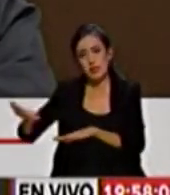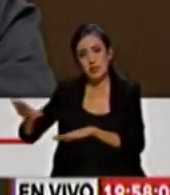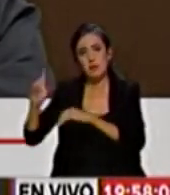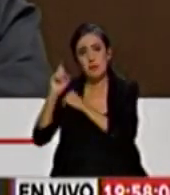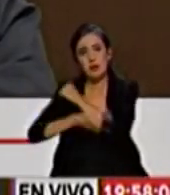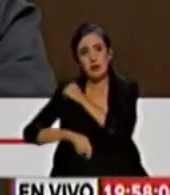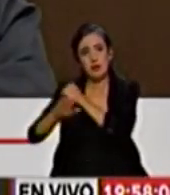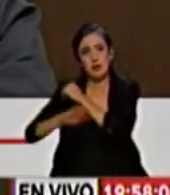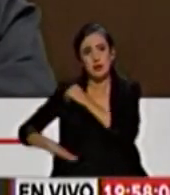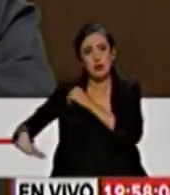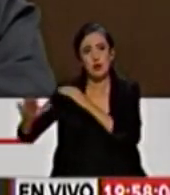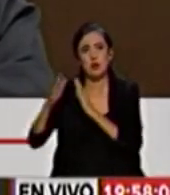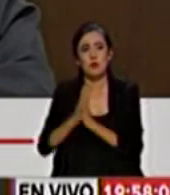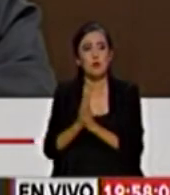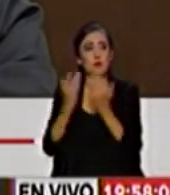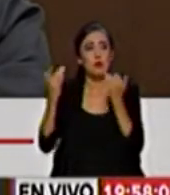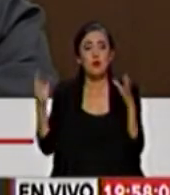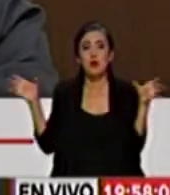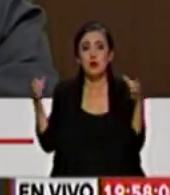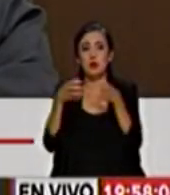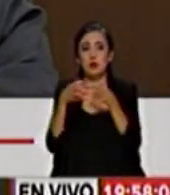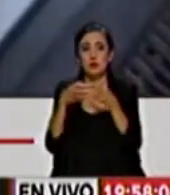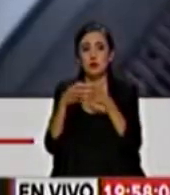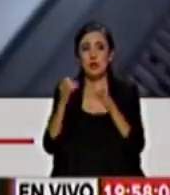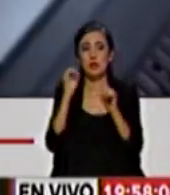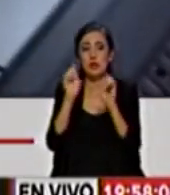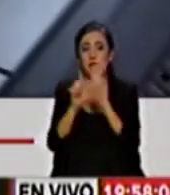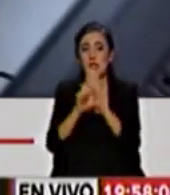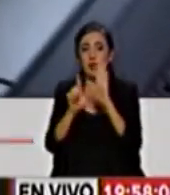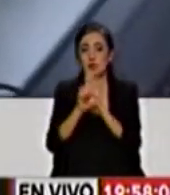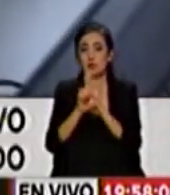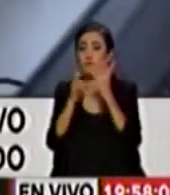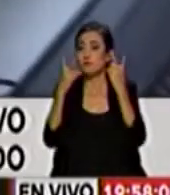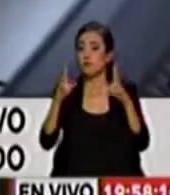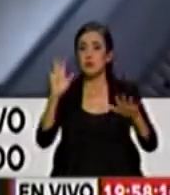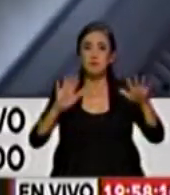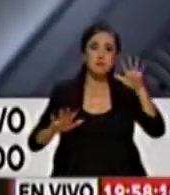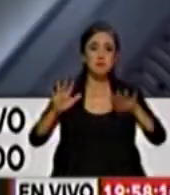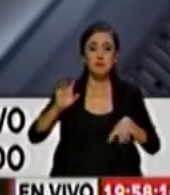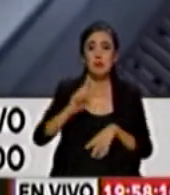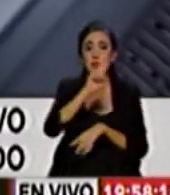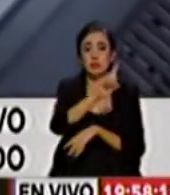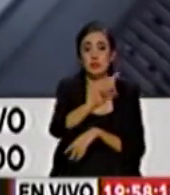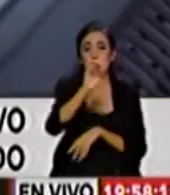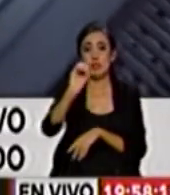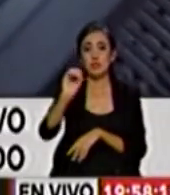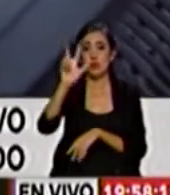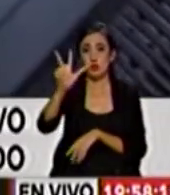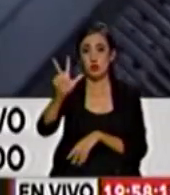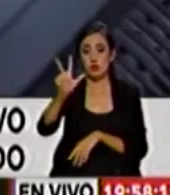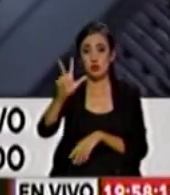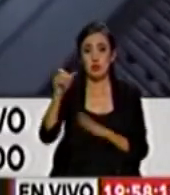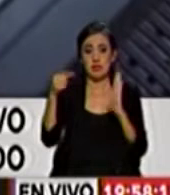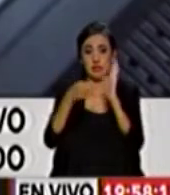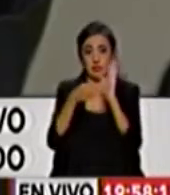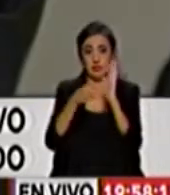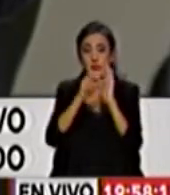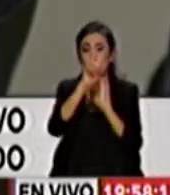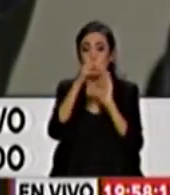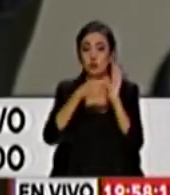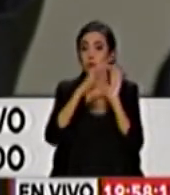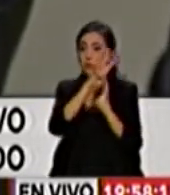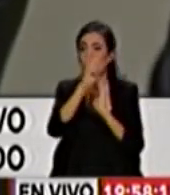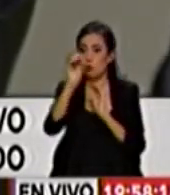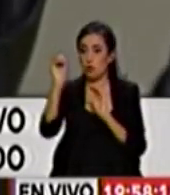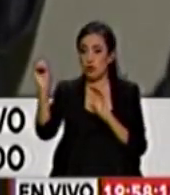rigurosidad en el marco de la Constitución y la ley. Indicó que aproximadamente 103 dispositivos de los 2.400 que están